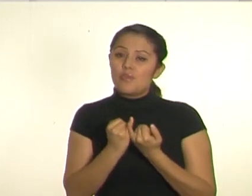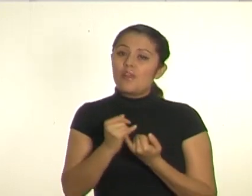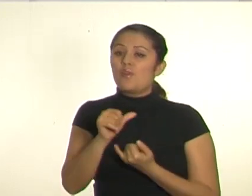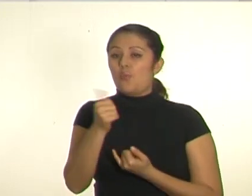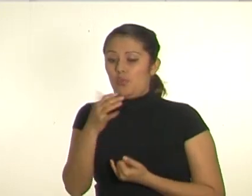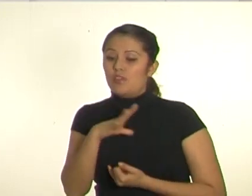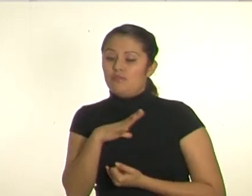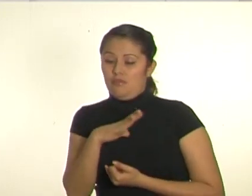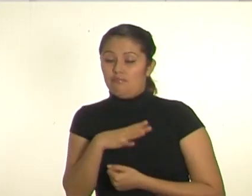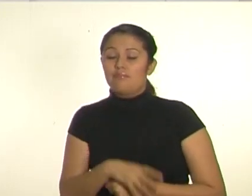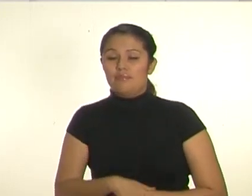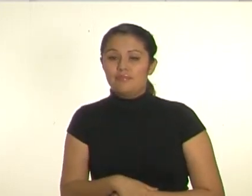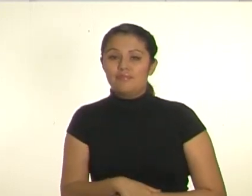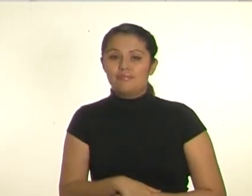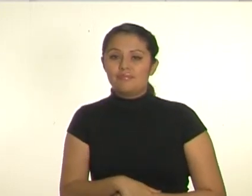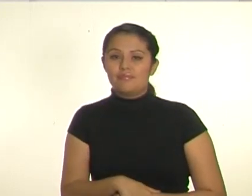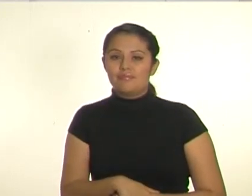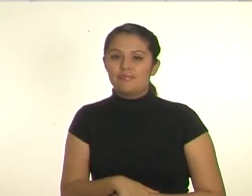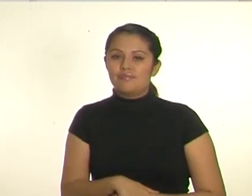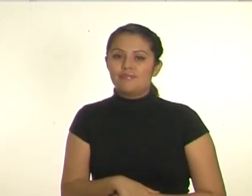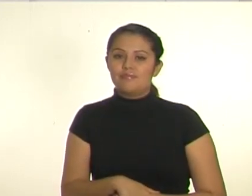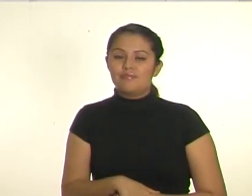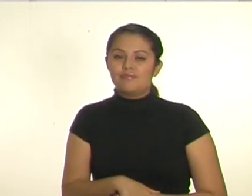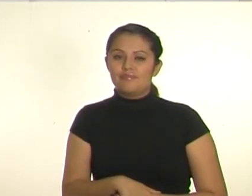otras que son